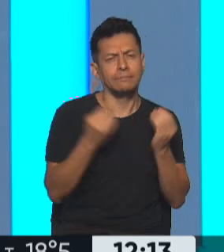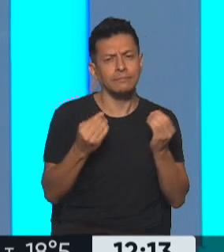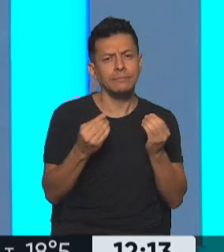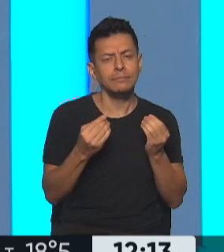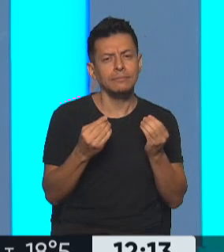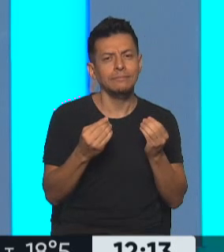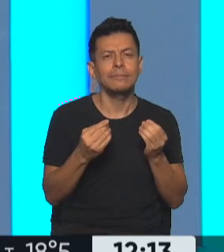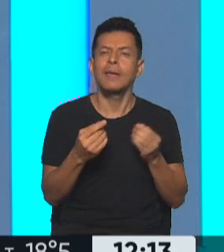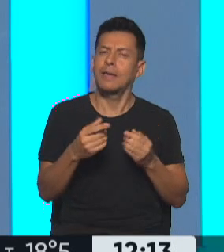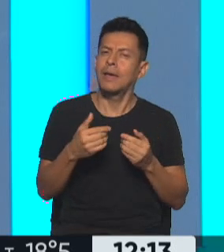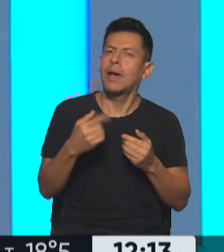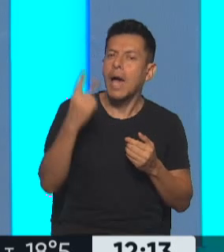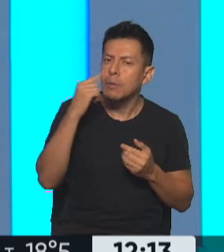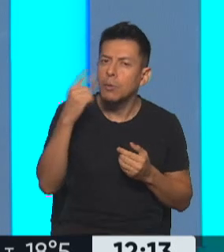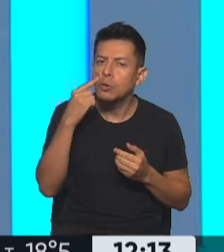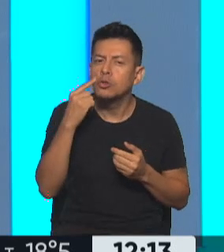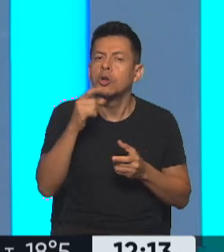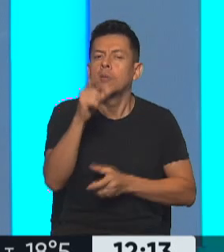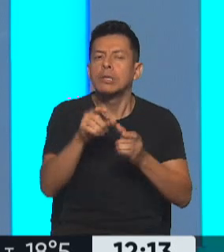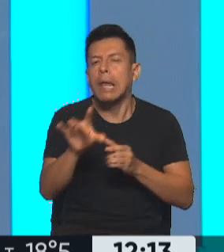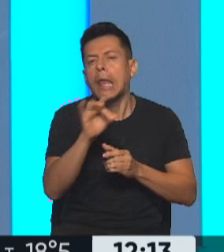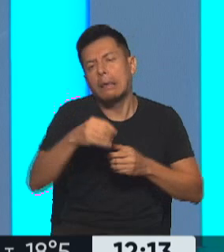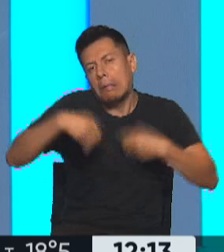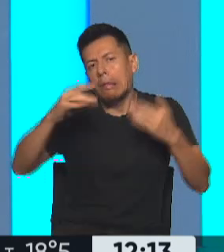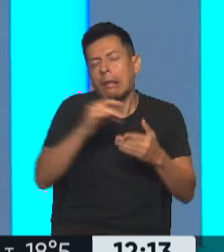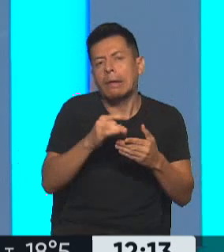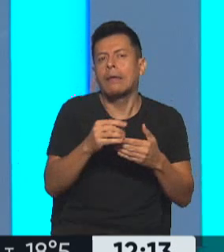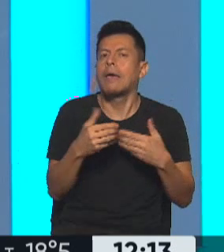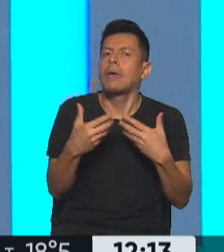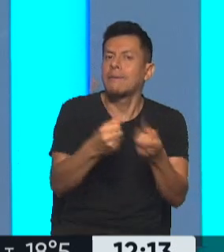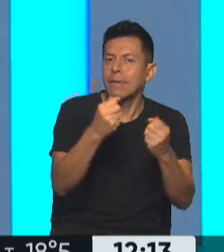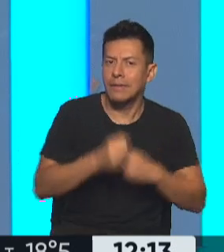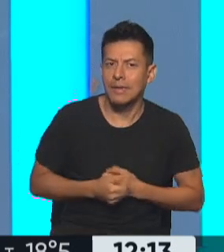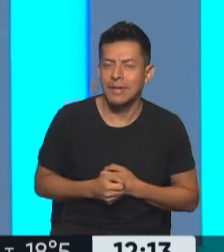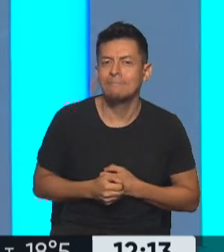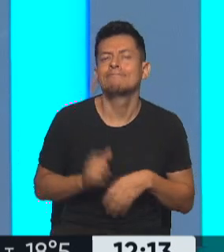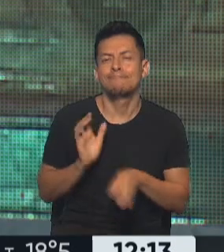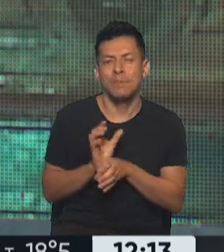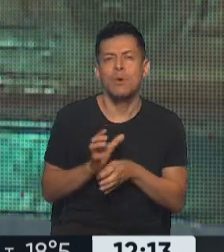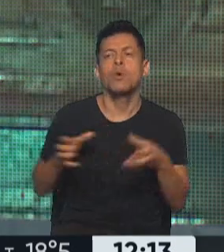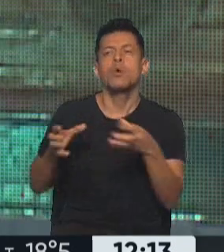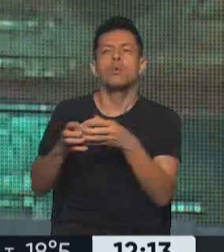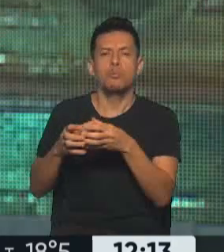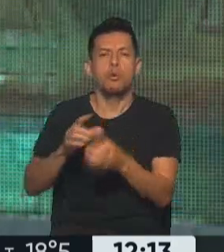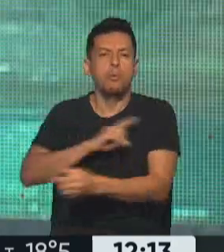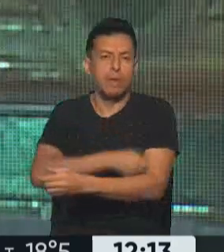esos camaristas puestos a dedo por Pepín Simón y por Mauricio Macri, ¿no? Lo que habla a las claras de que hay un sector del Poder Judicial